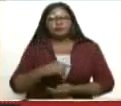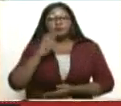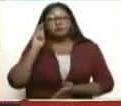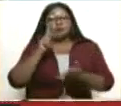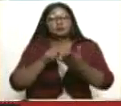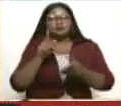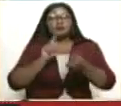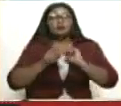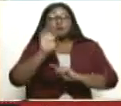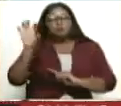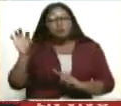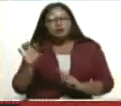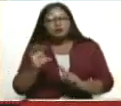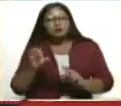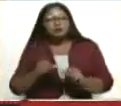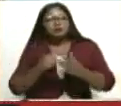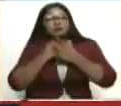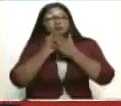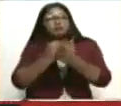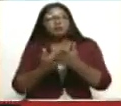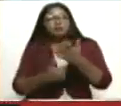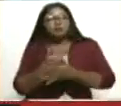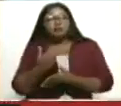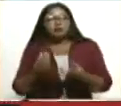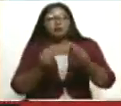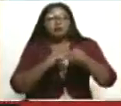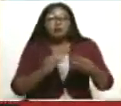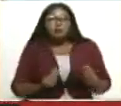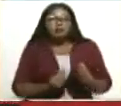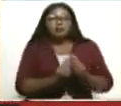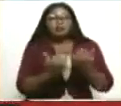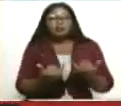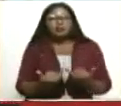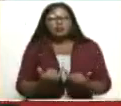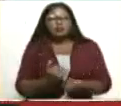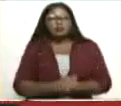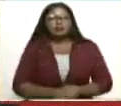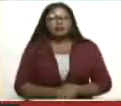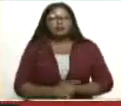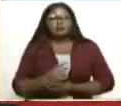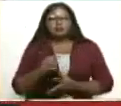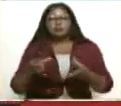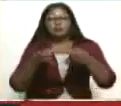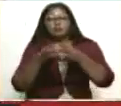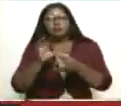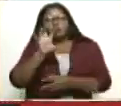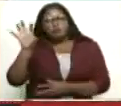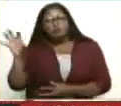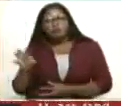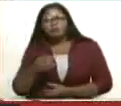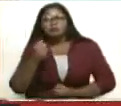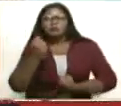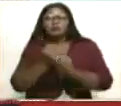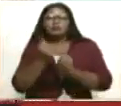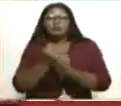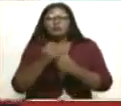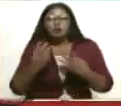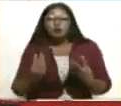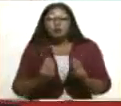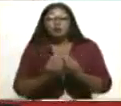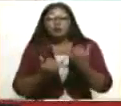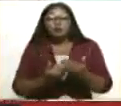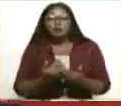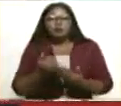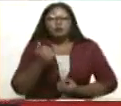los países garantes, de los acompañantes permanentes y del Grupo de Países de Apoyo, Acompañamiento